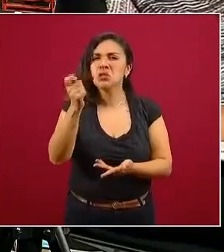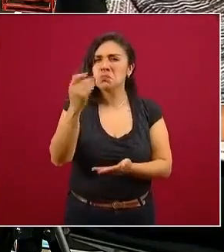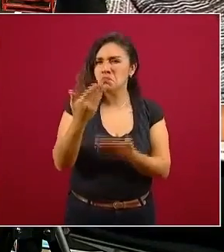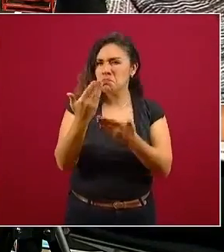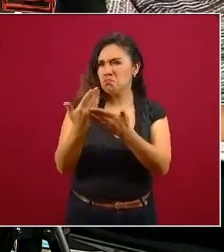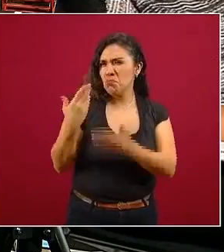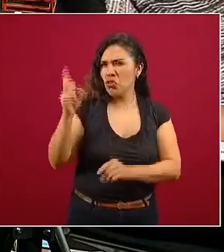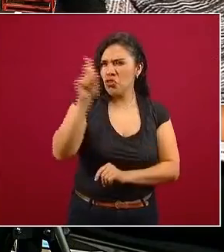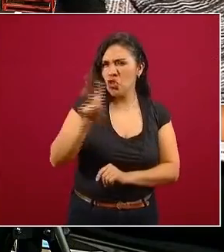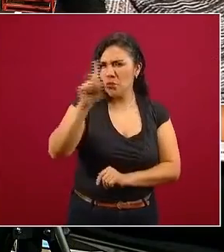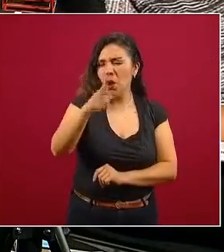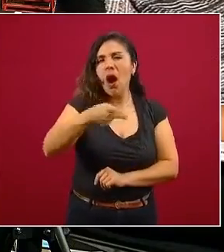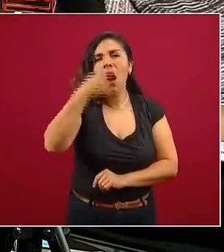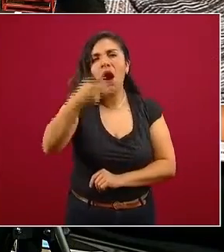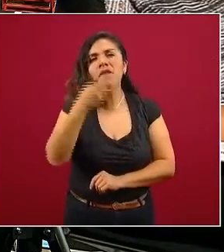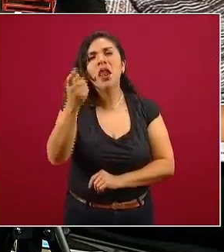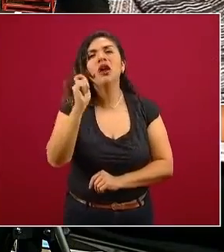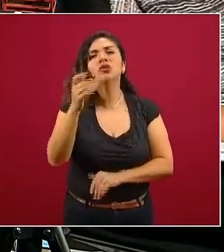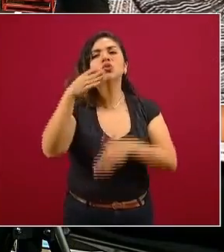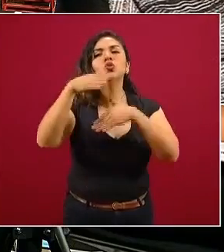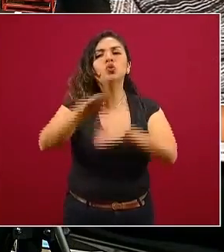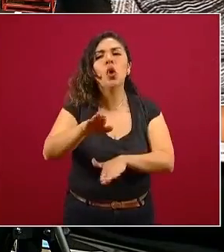el domingo, que habló de las